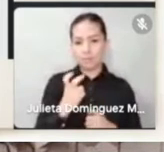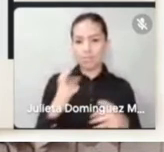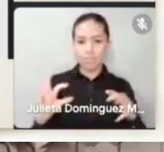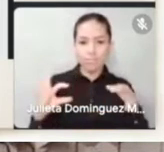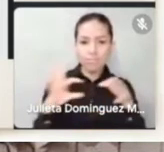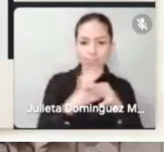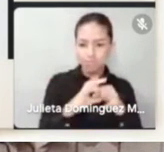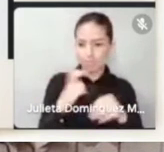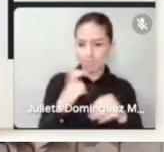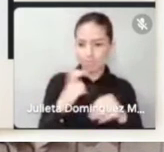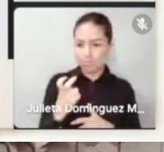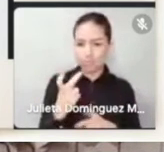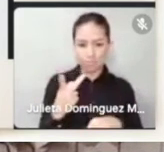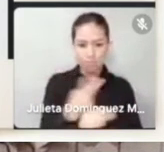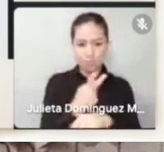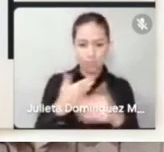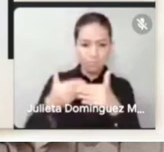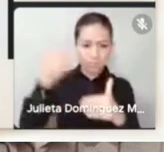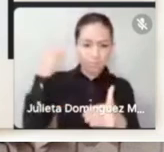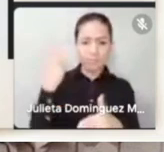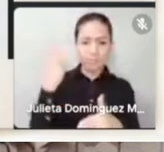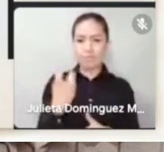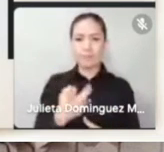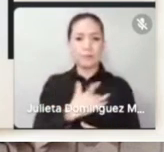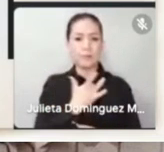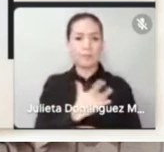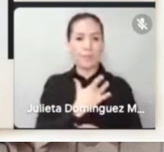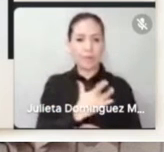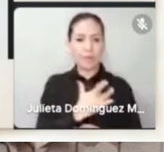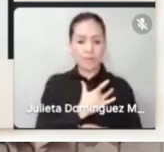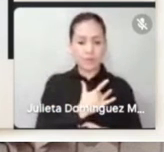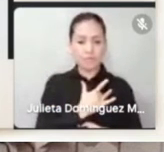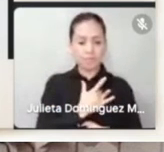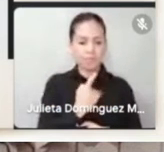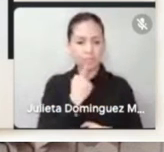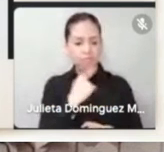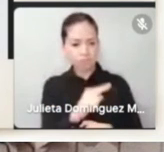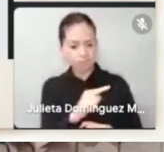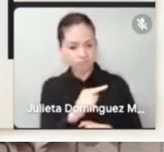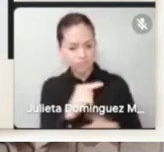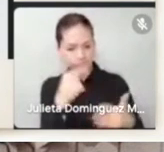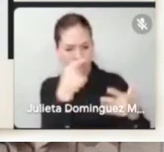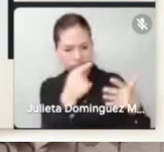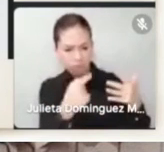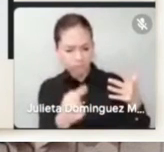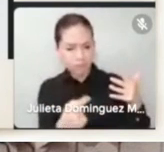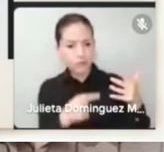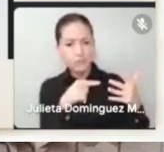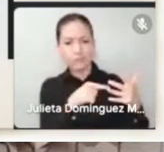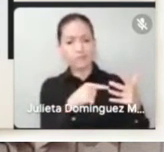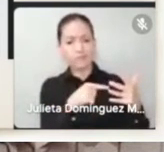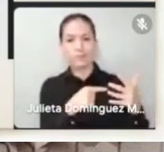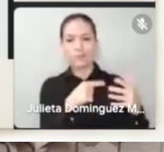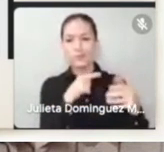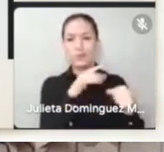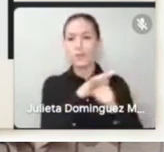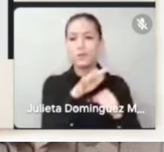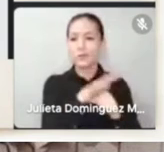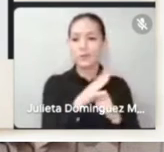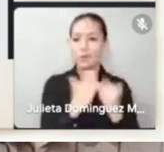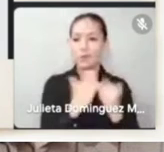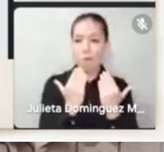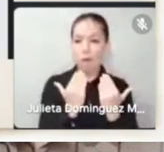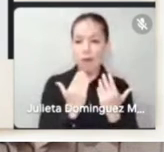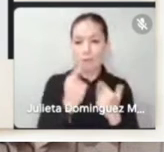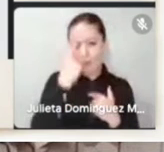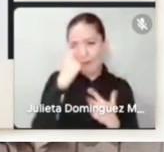este agravio, se considera que las conductas que en esto se denunciaron son insuficientes por sí mismas para actualizar